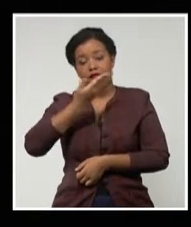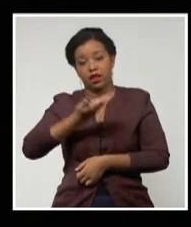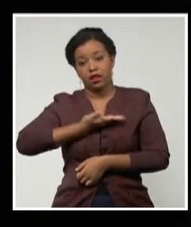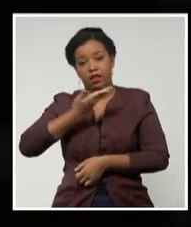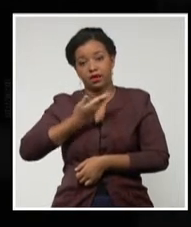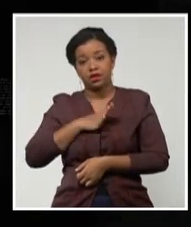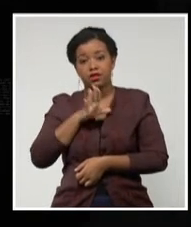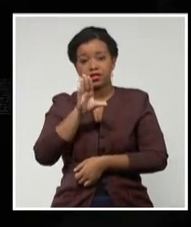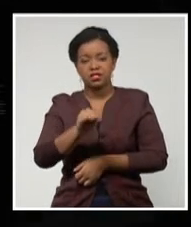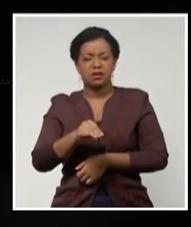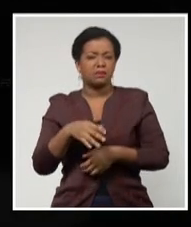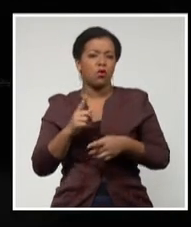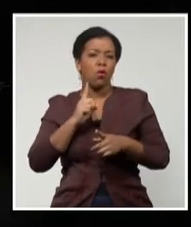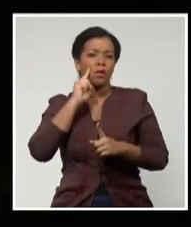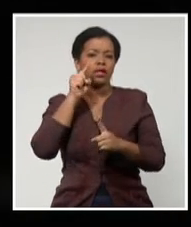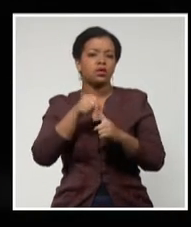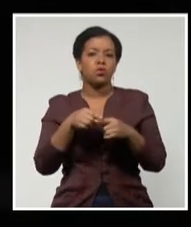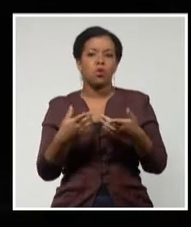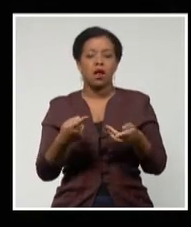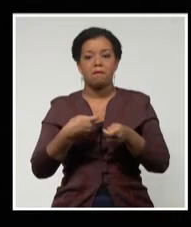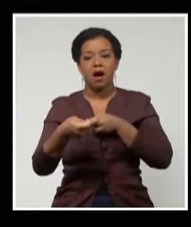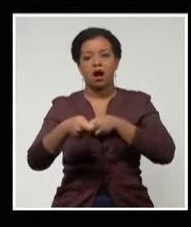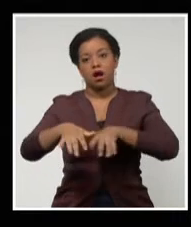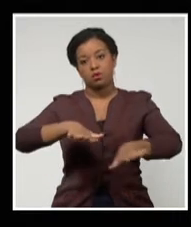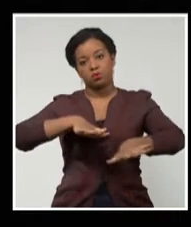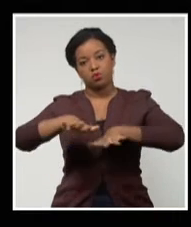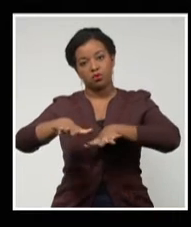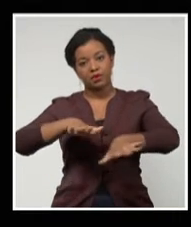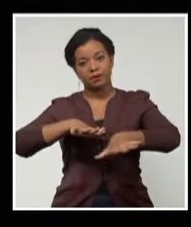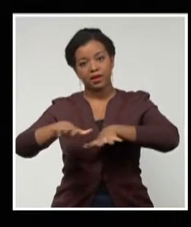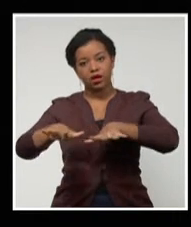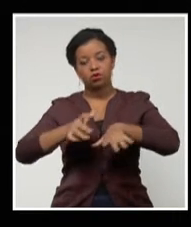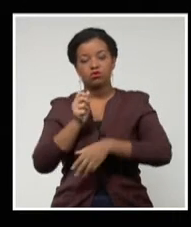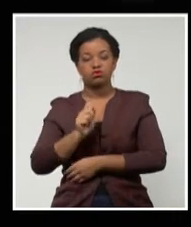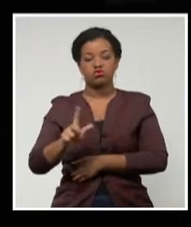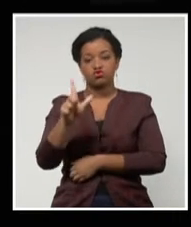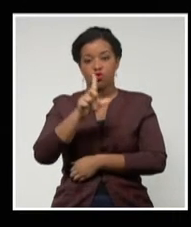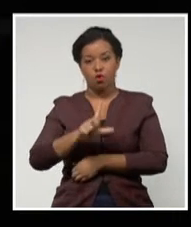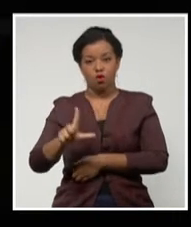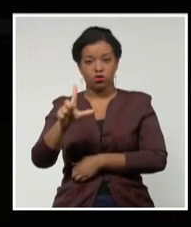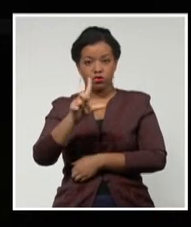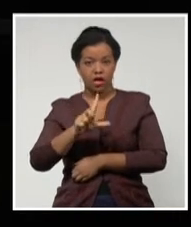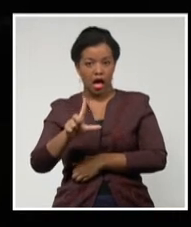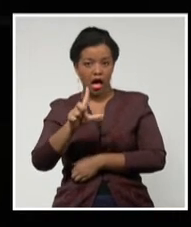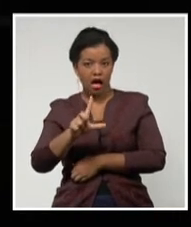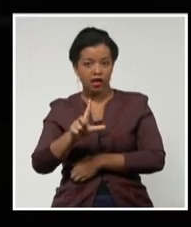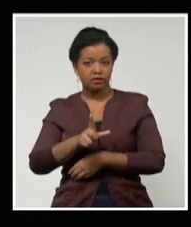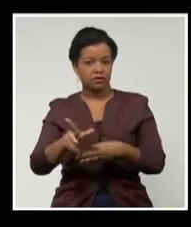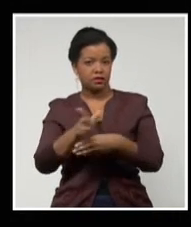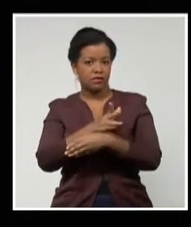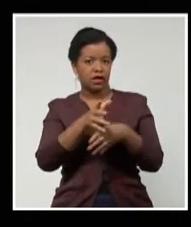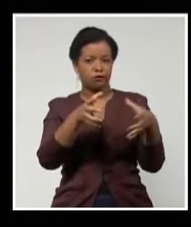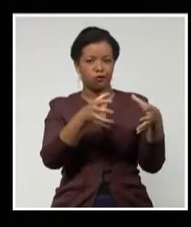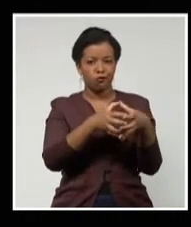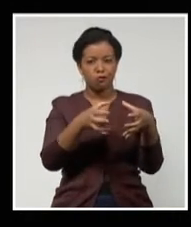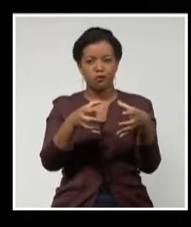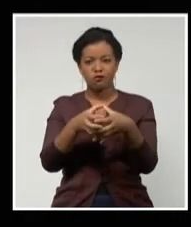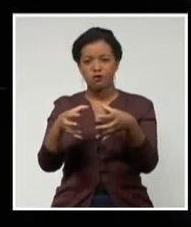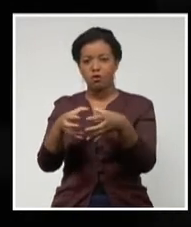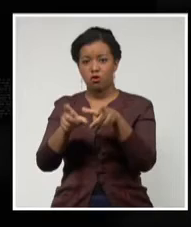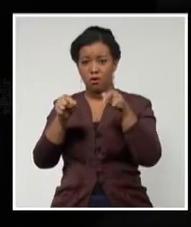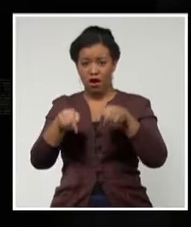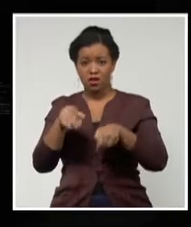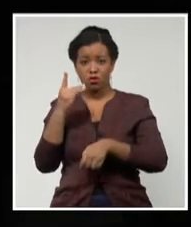que era para pagar a movimientos sociales como los Malcus, llamados Malcus, que hay